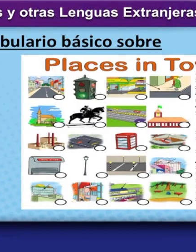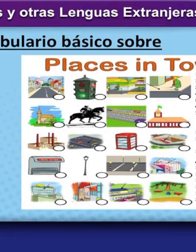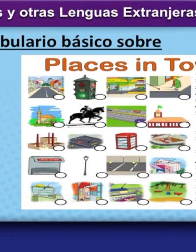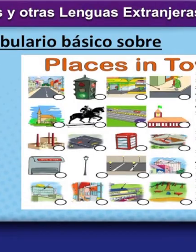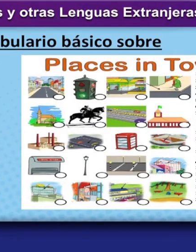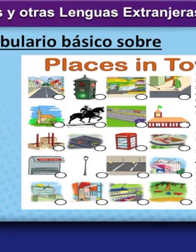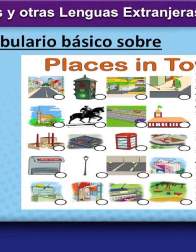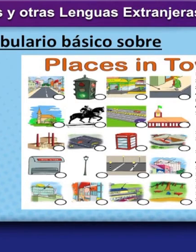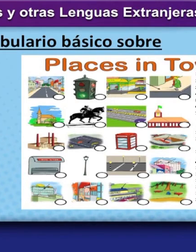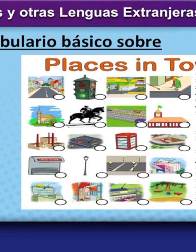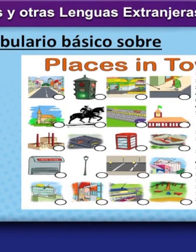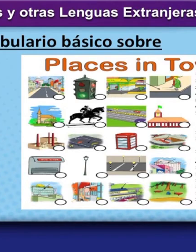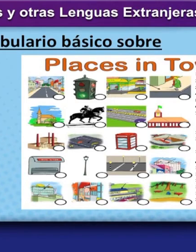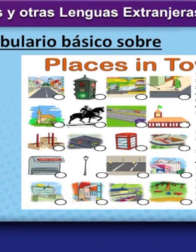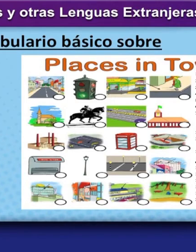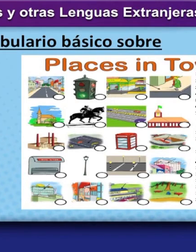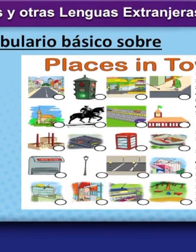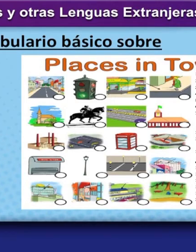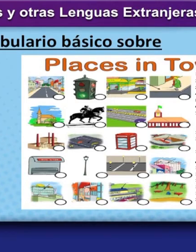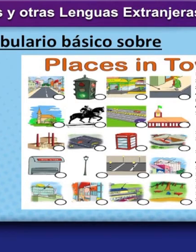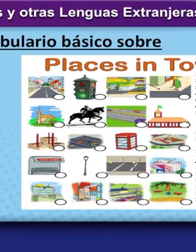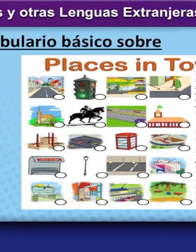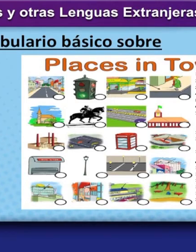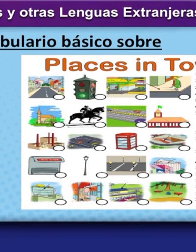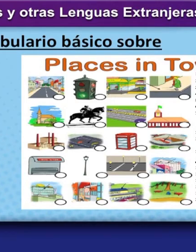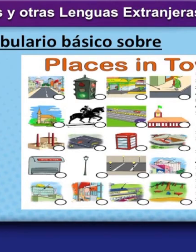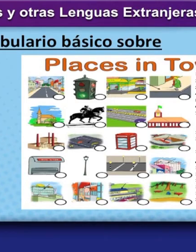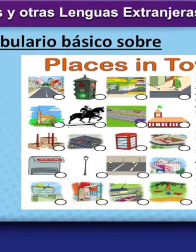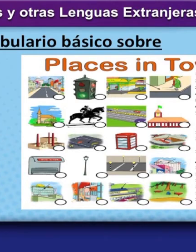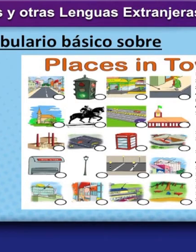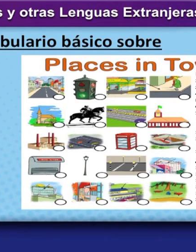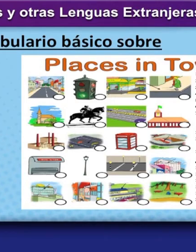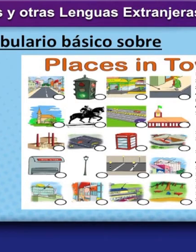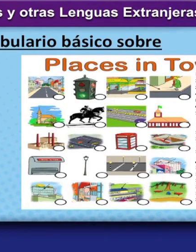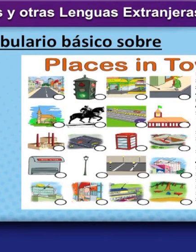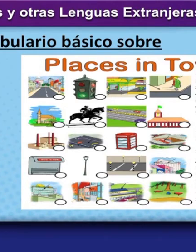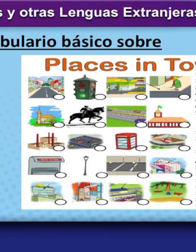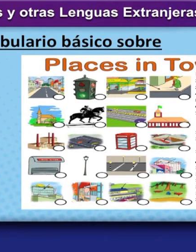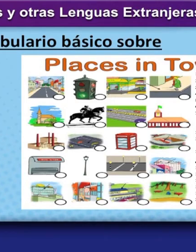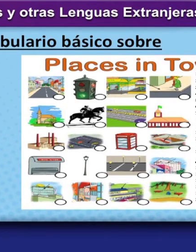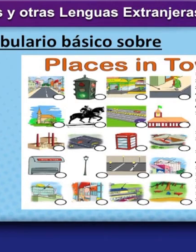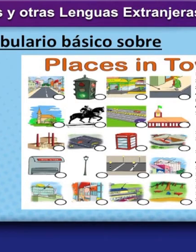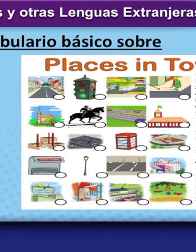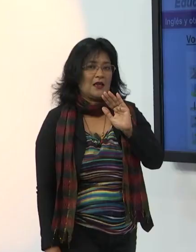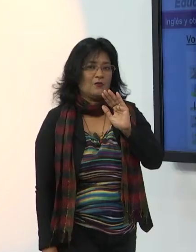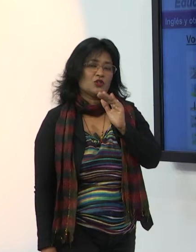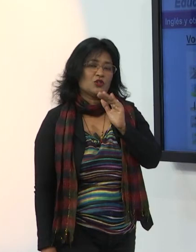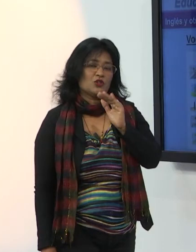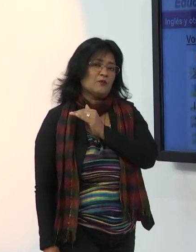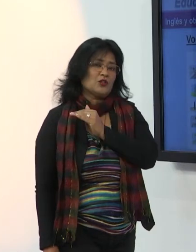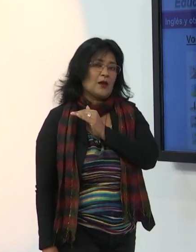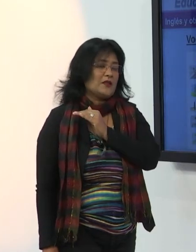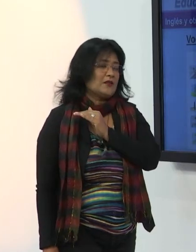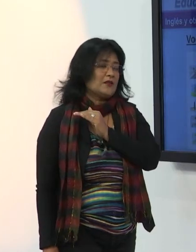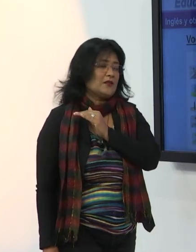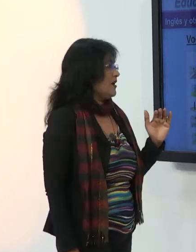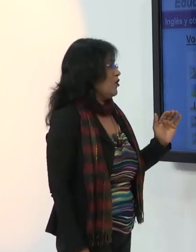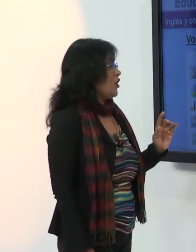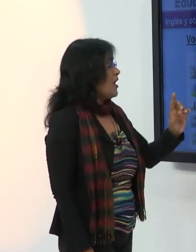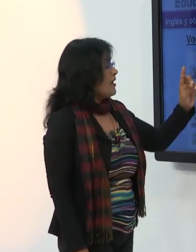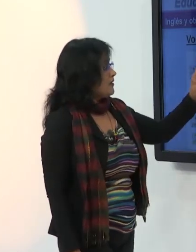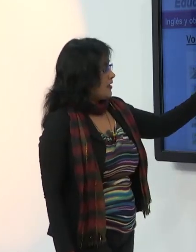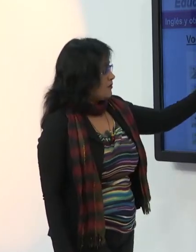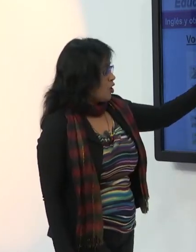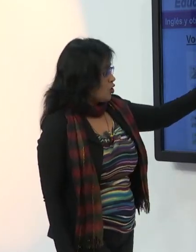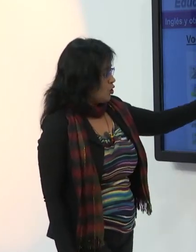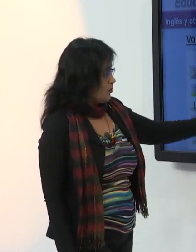hospital? ¿Qué es hospital? Significa hospital. Por medio de esta imagen, ¿qué hacemos? ¿Qué queremos que aprendas en el día